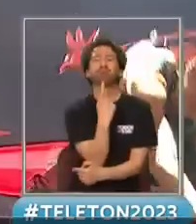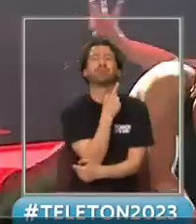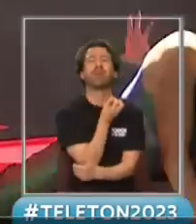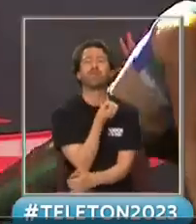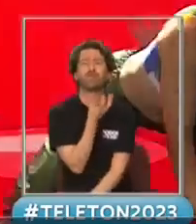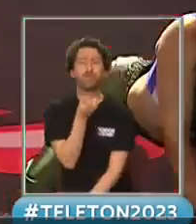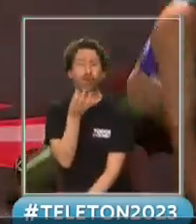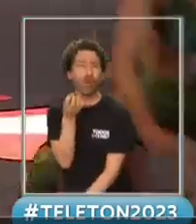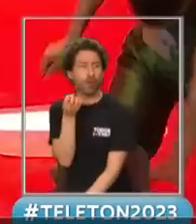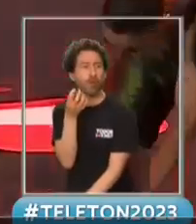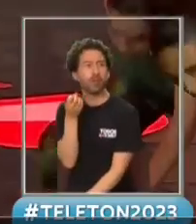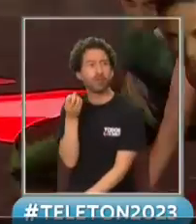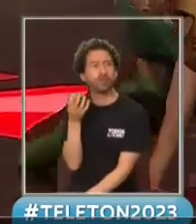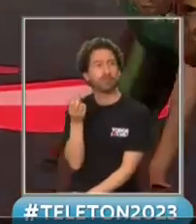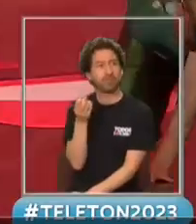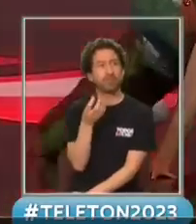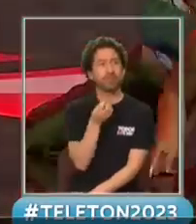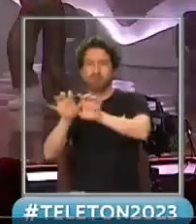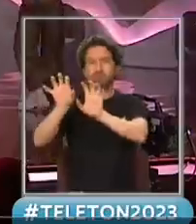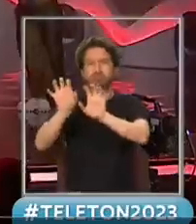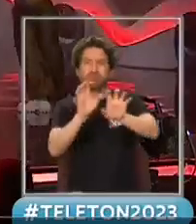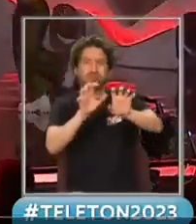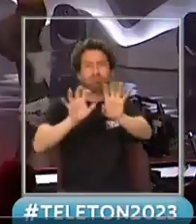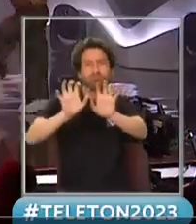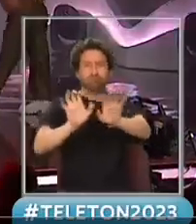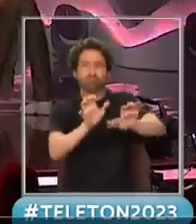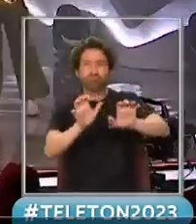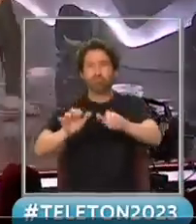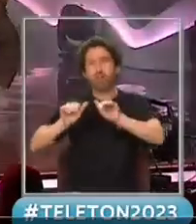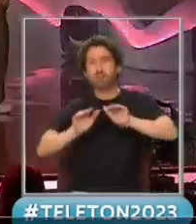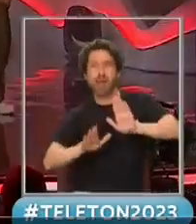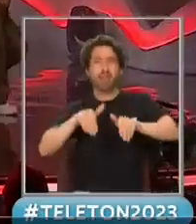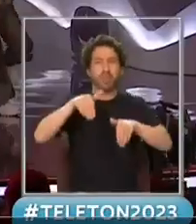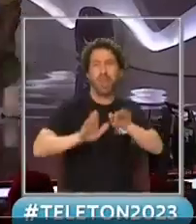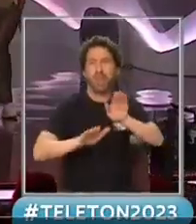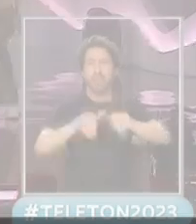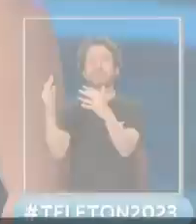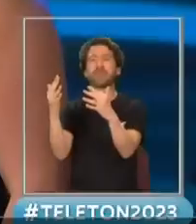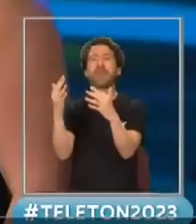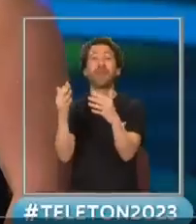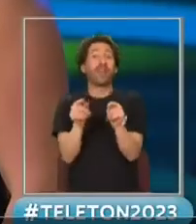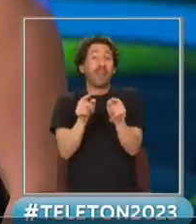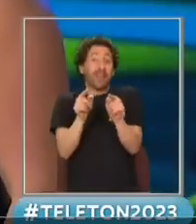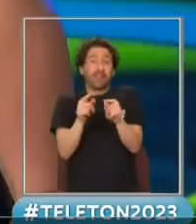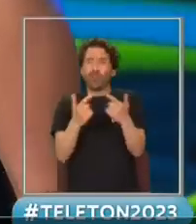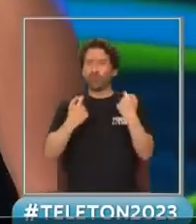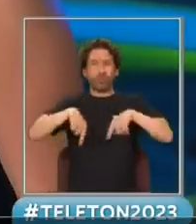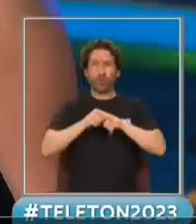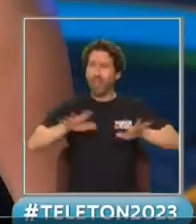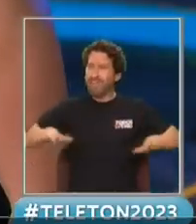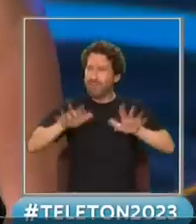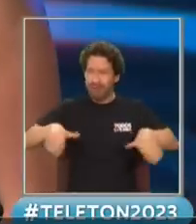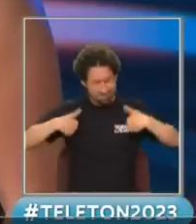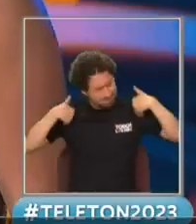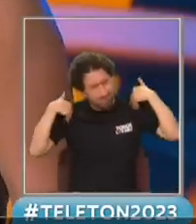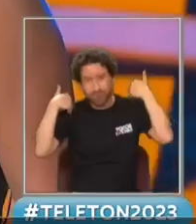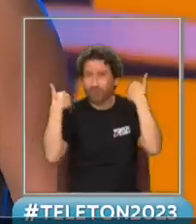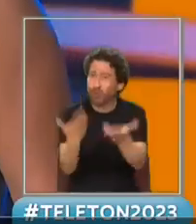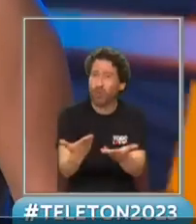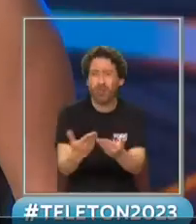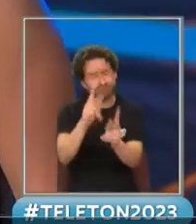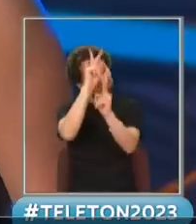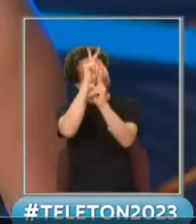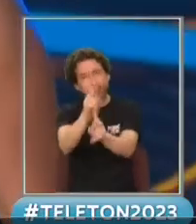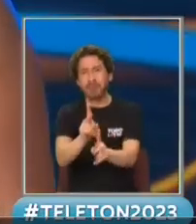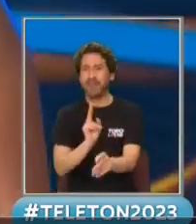La cantante chilena Denise Rosenthal fue la primera artista en presentarse en esta versión. Lo dimos todo. Ameritaba